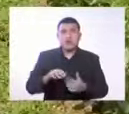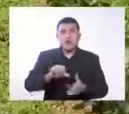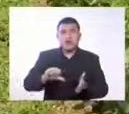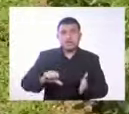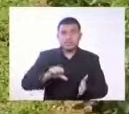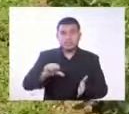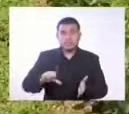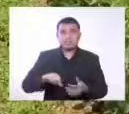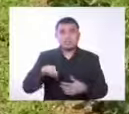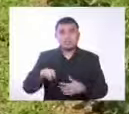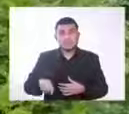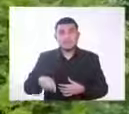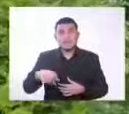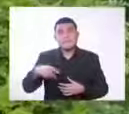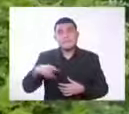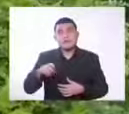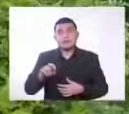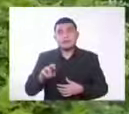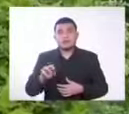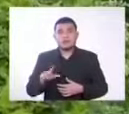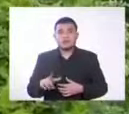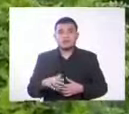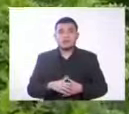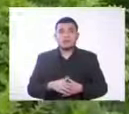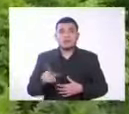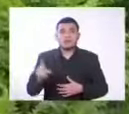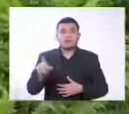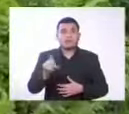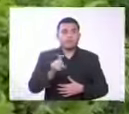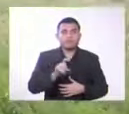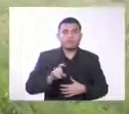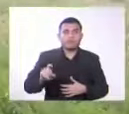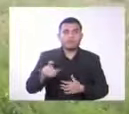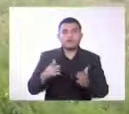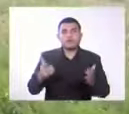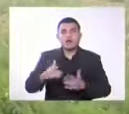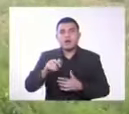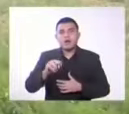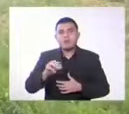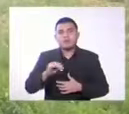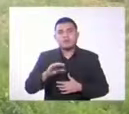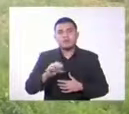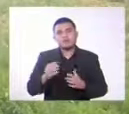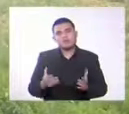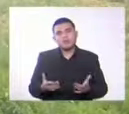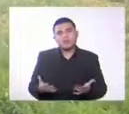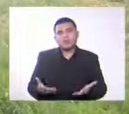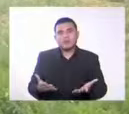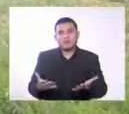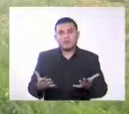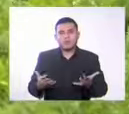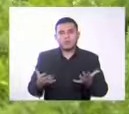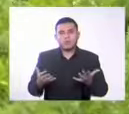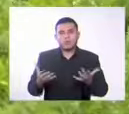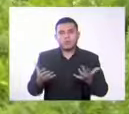del petróleo y los fertilizantes comerciales se hacen con amoníaco obtenido del gas natural.